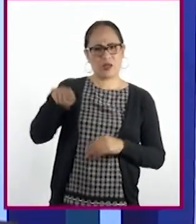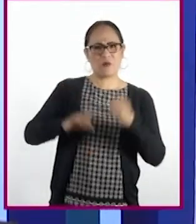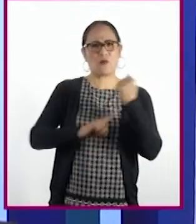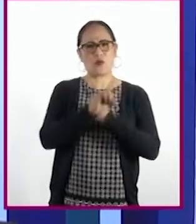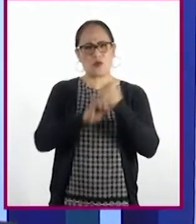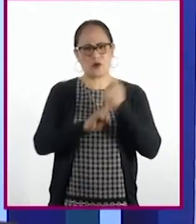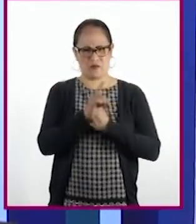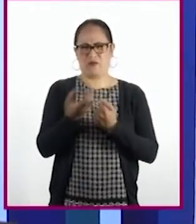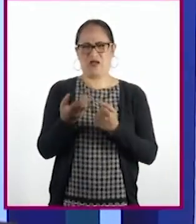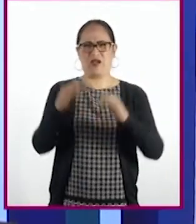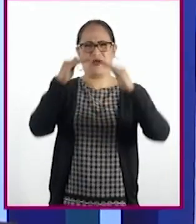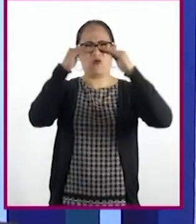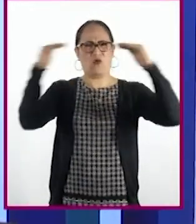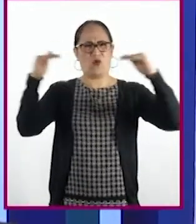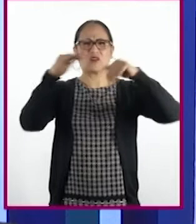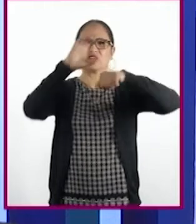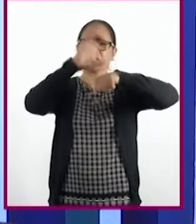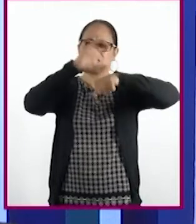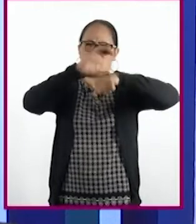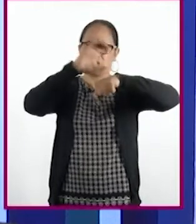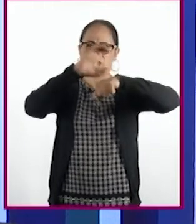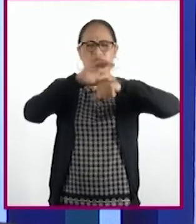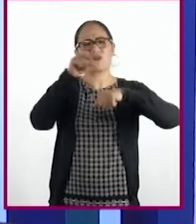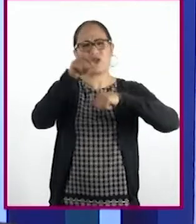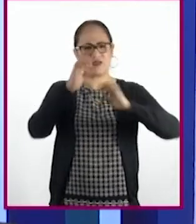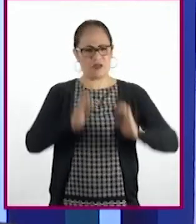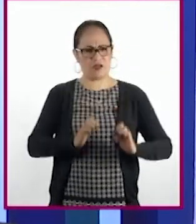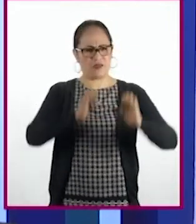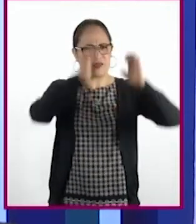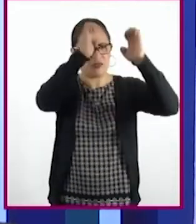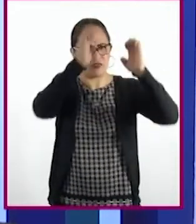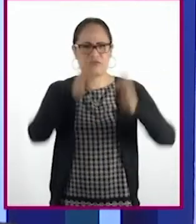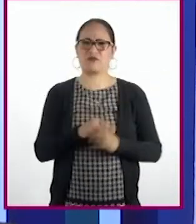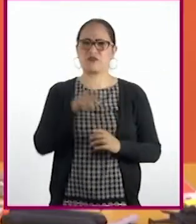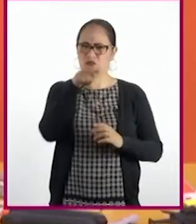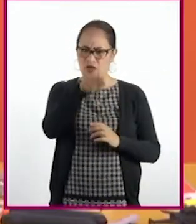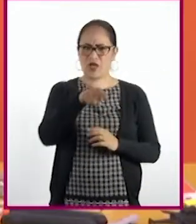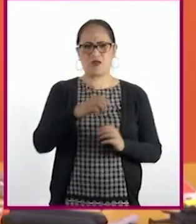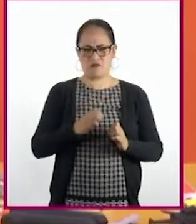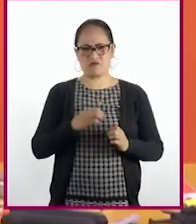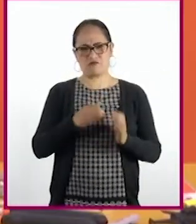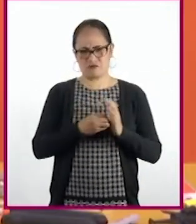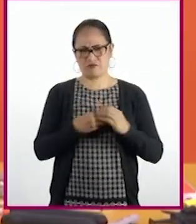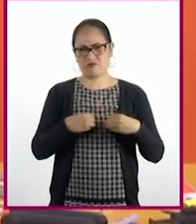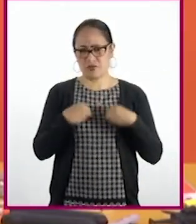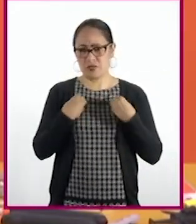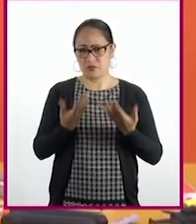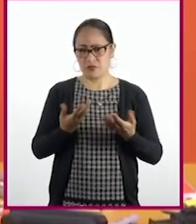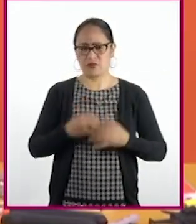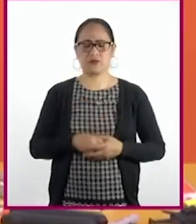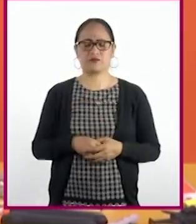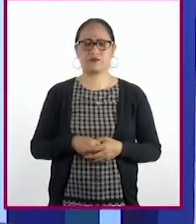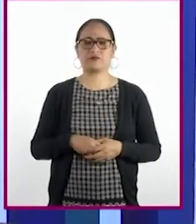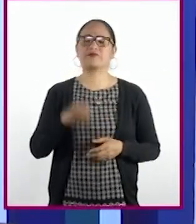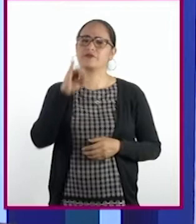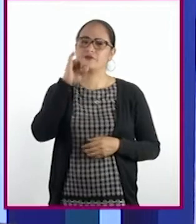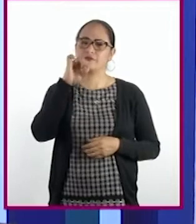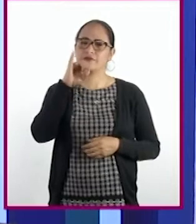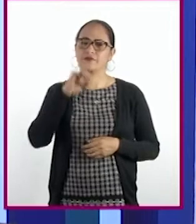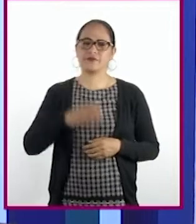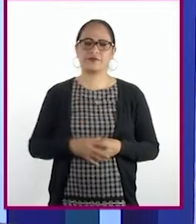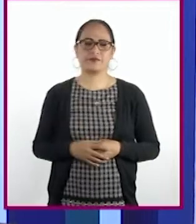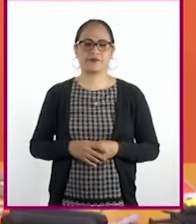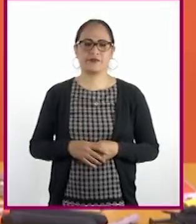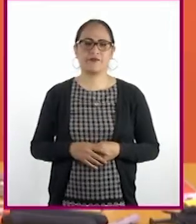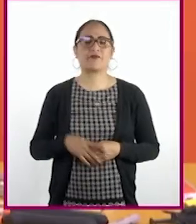era de cemento? Pues vive en un edificio de una unidad habitacional, ¿cierto? Así es. Pero